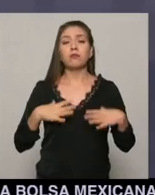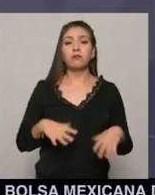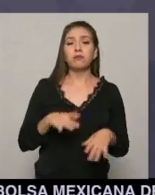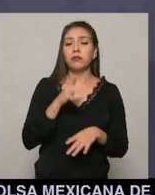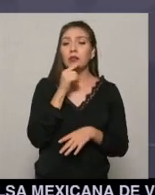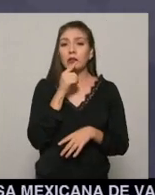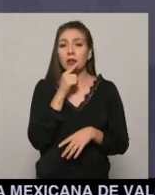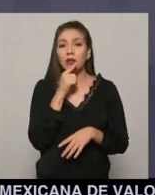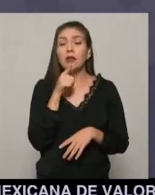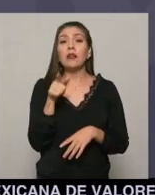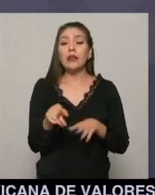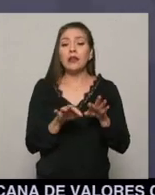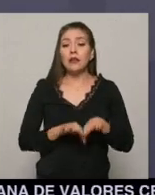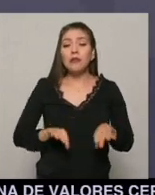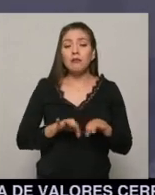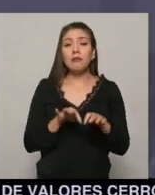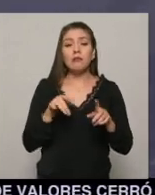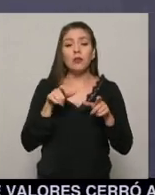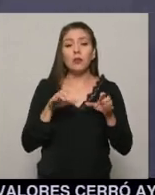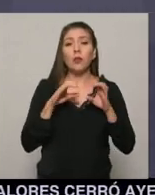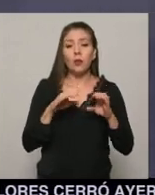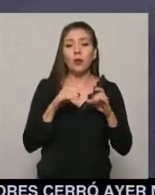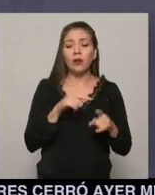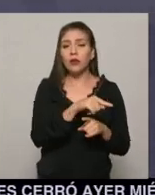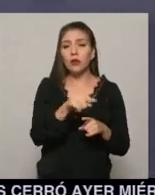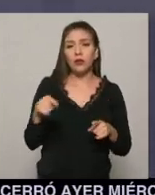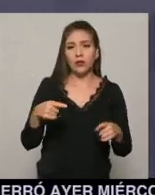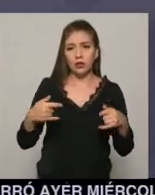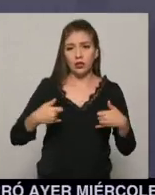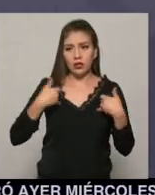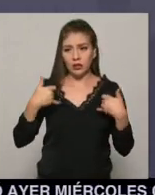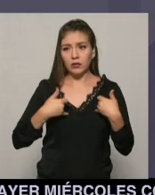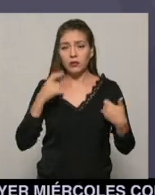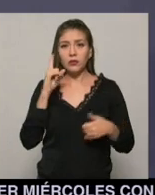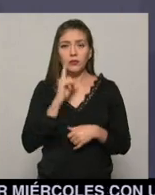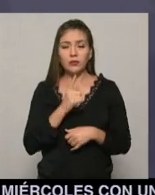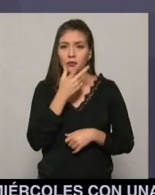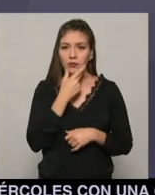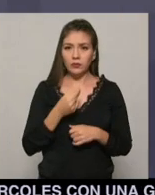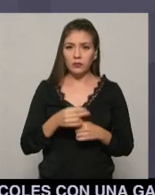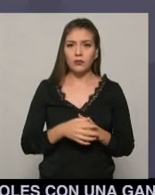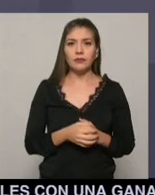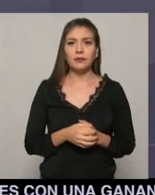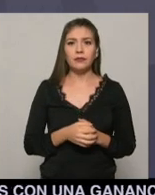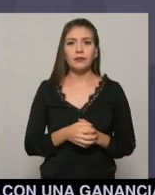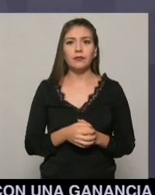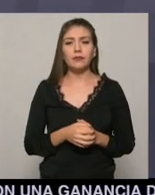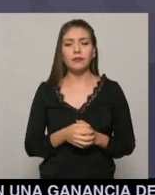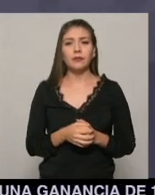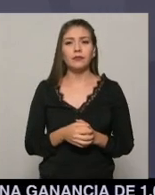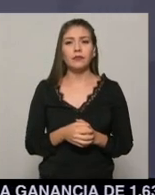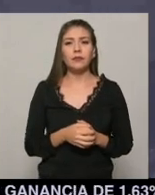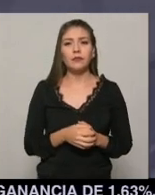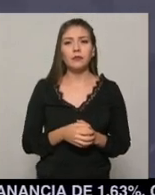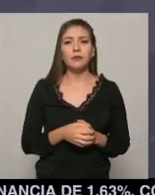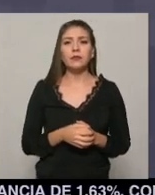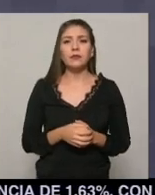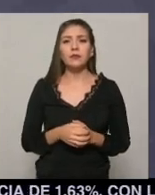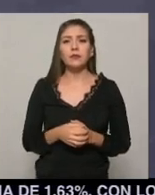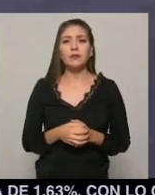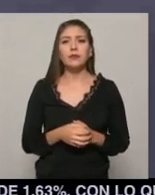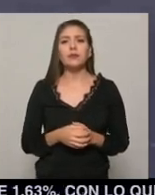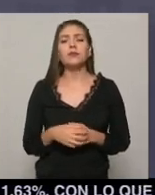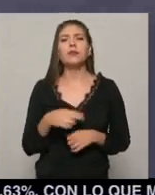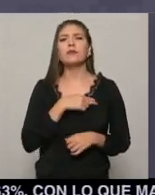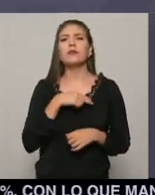jóvenes. Nosotros hemos documentado tortura express, que desgraciadamente no se